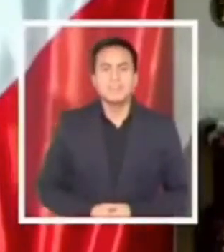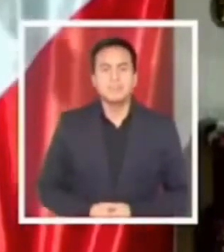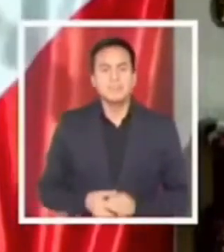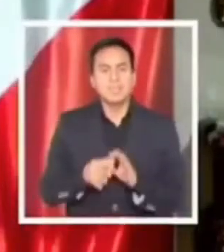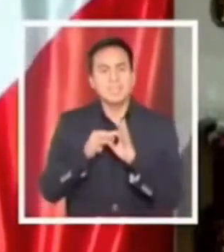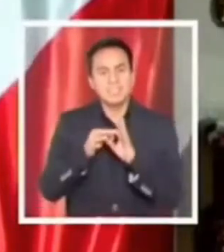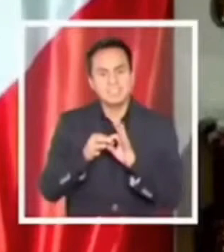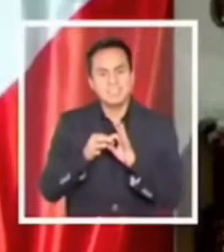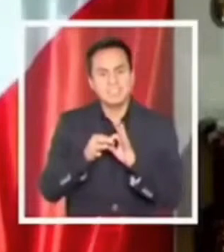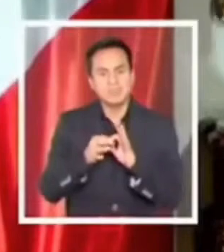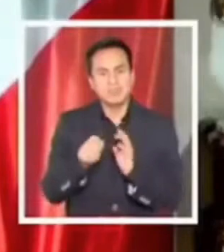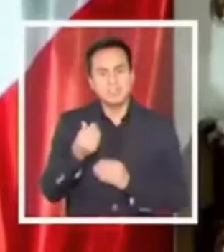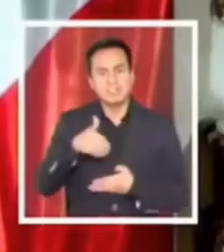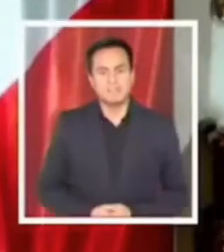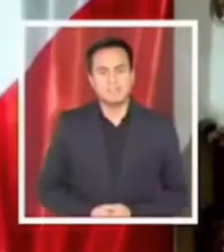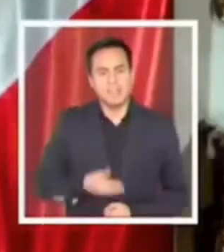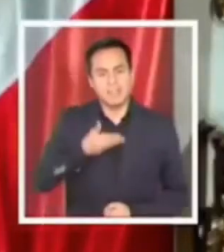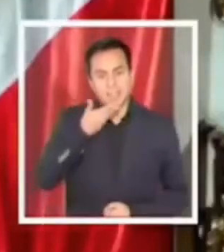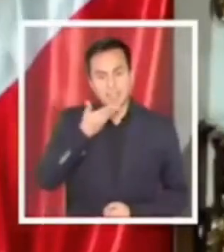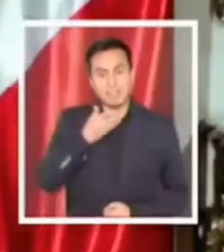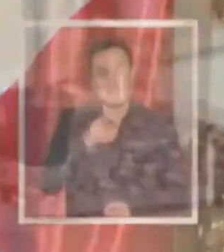palabras incluso de la canciller